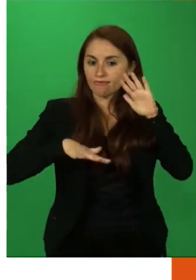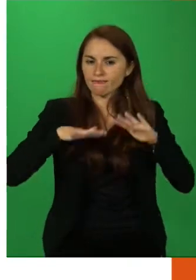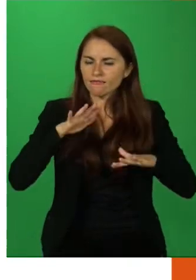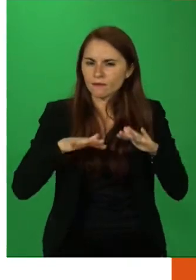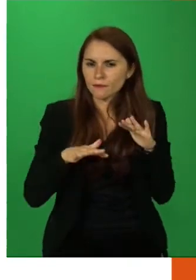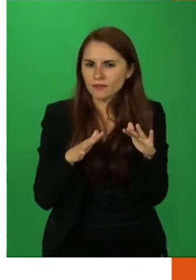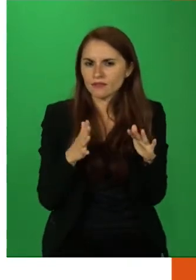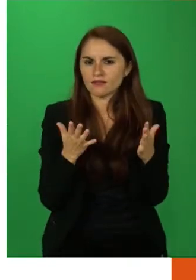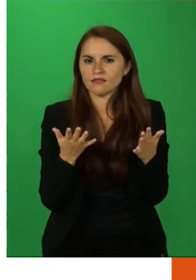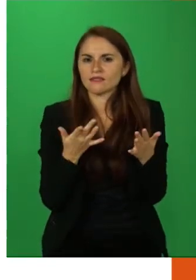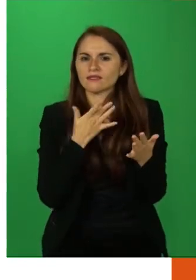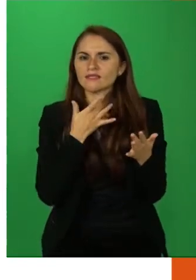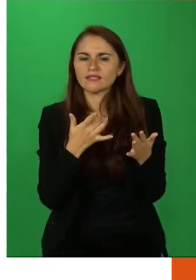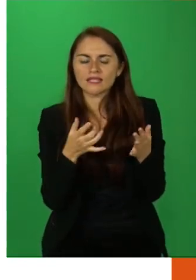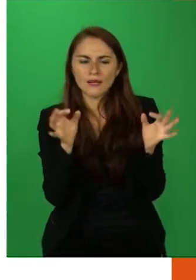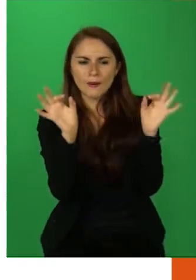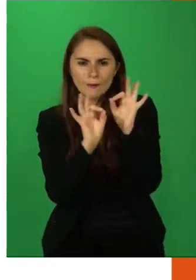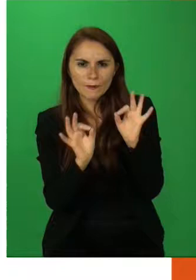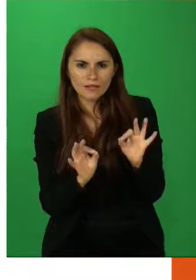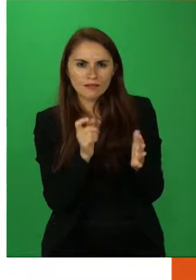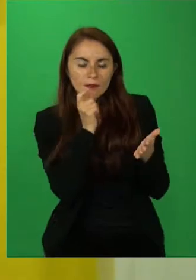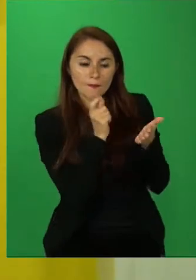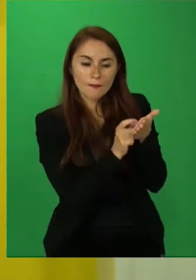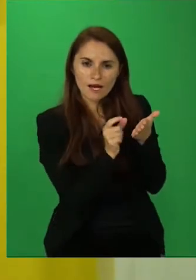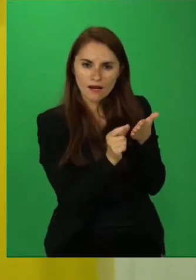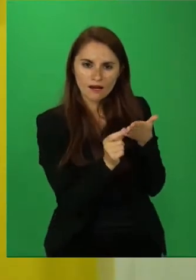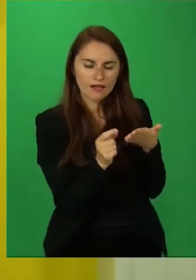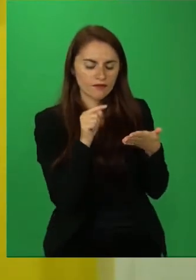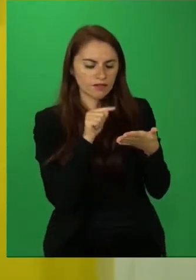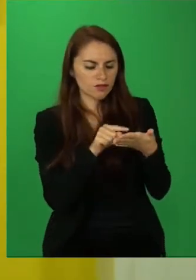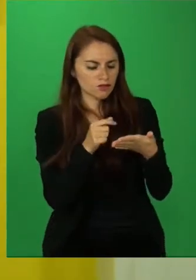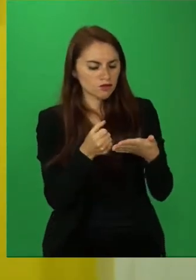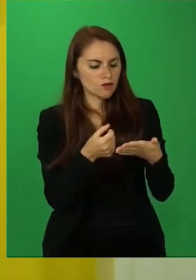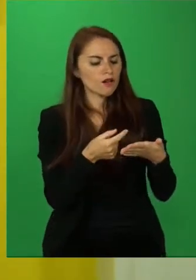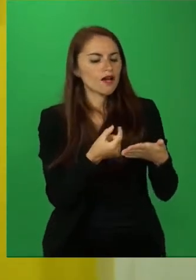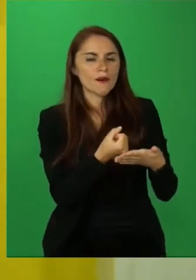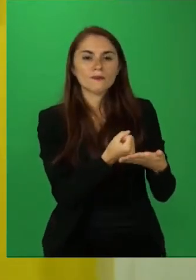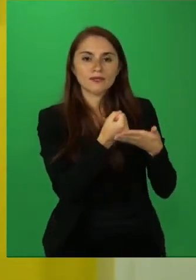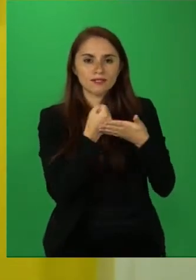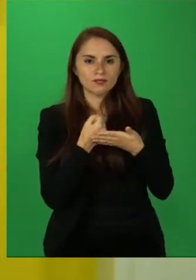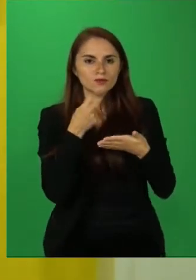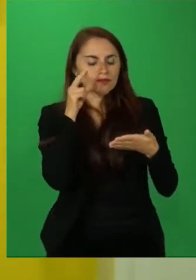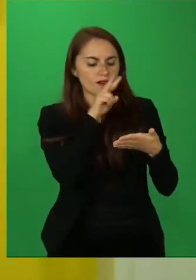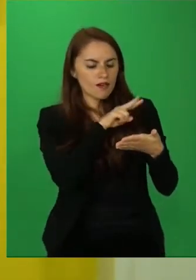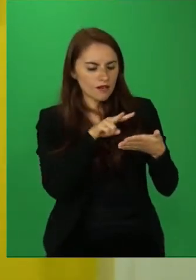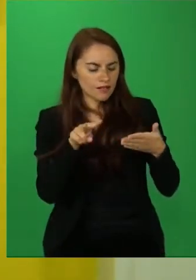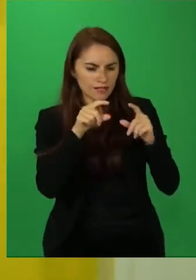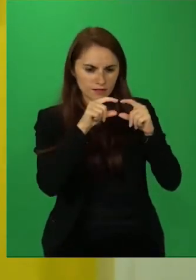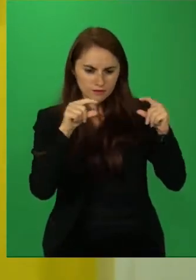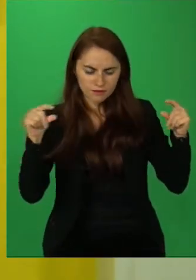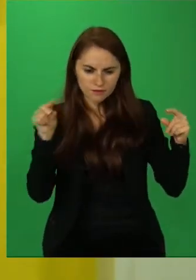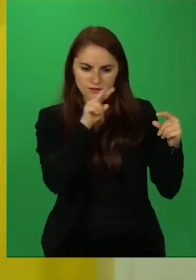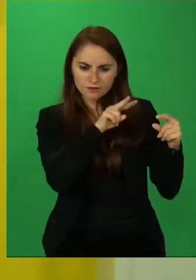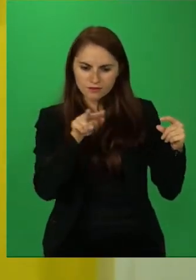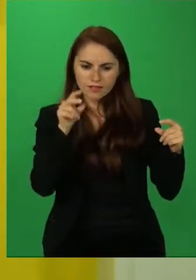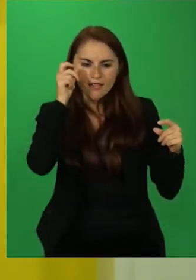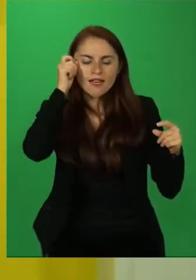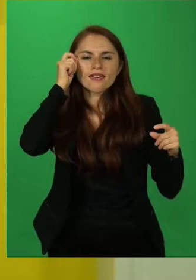o son todas aquellas palabras que determinan el significado de una situación. ¿Bien?